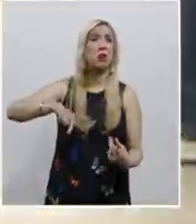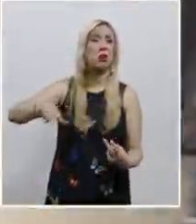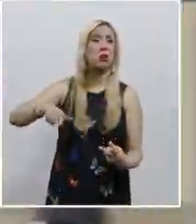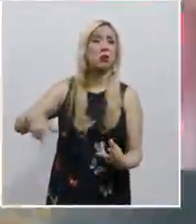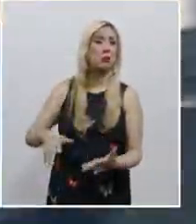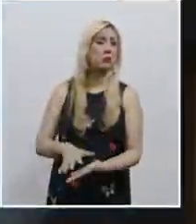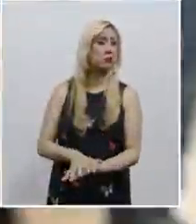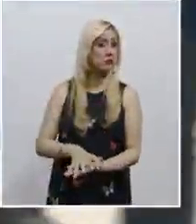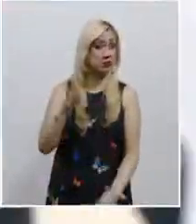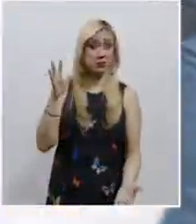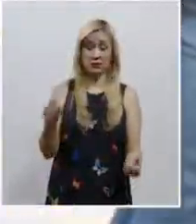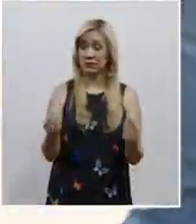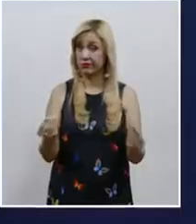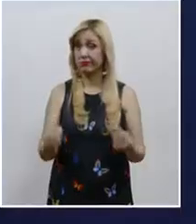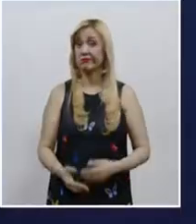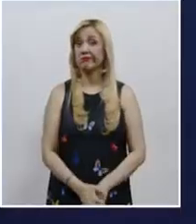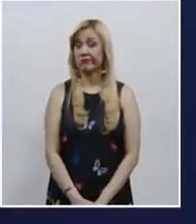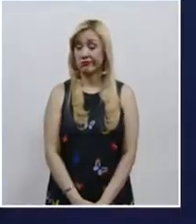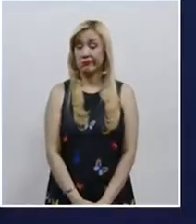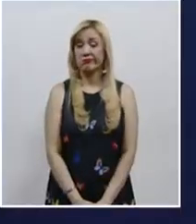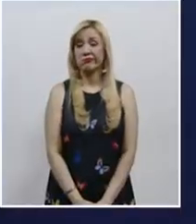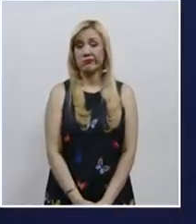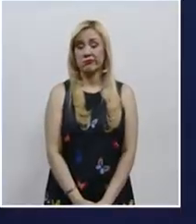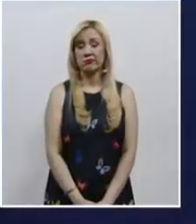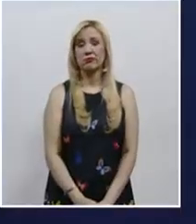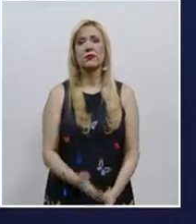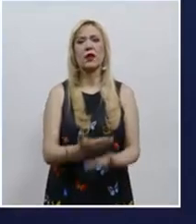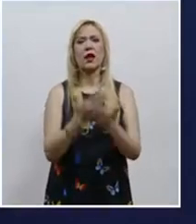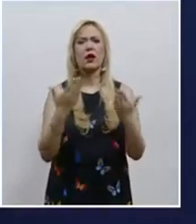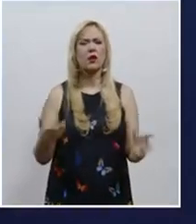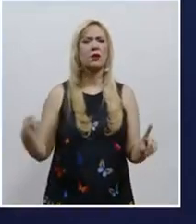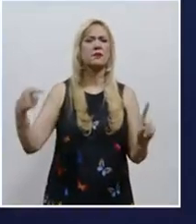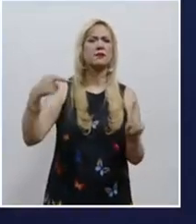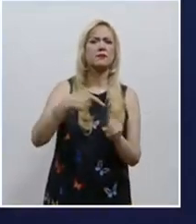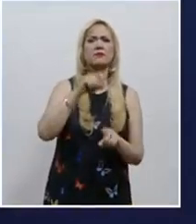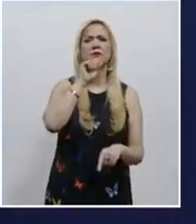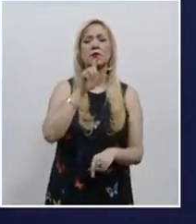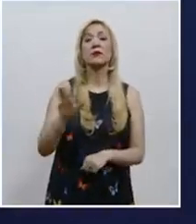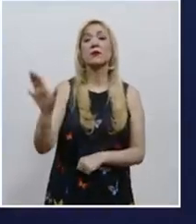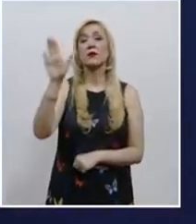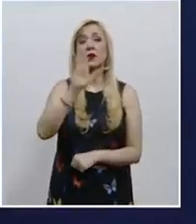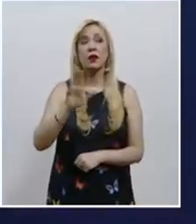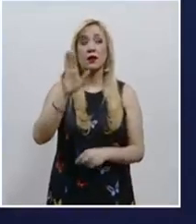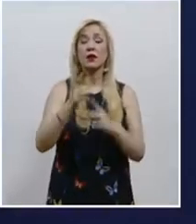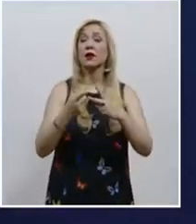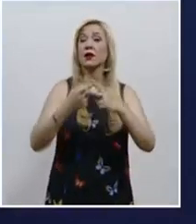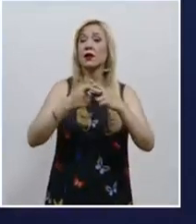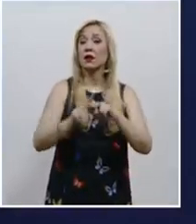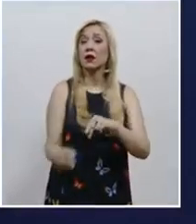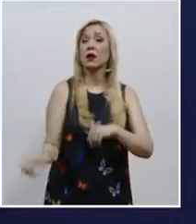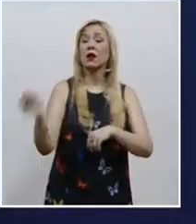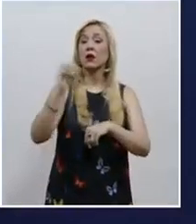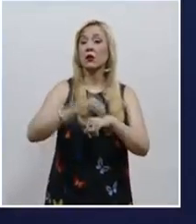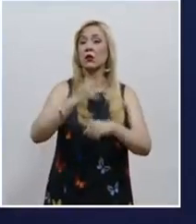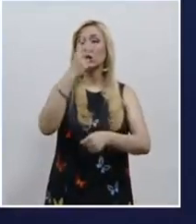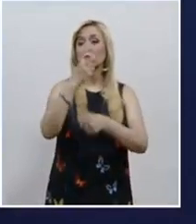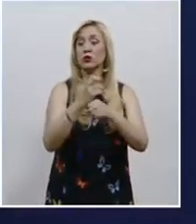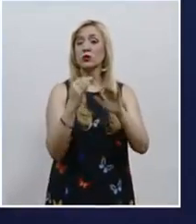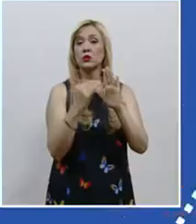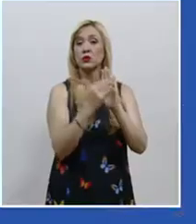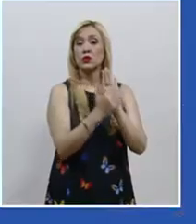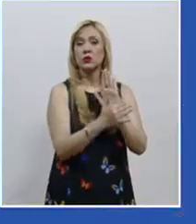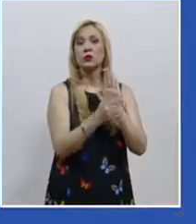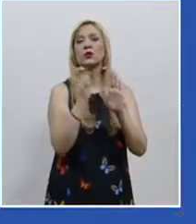Informativo, Laura Murillo. Y siguiendo en esta materia, este miércoles entró en vigor la adición del párrafo segundo a la